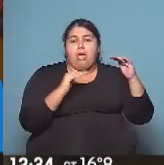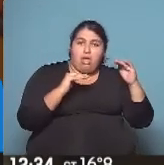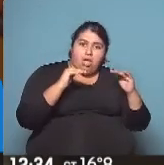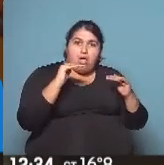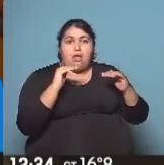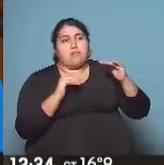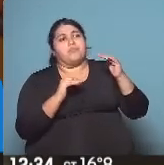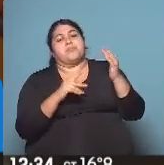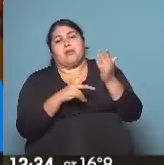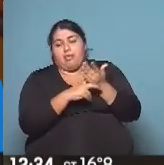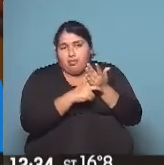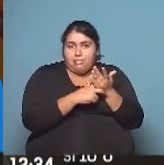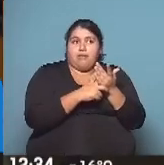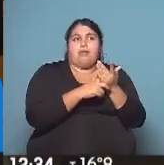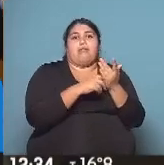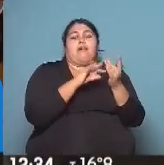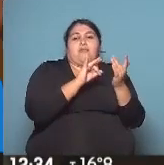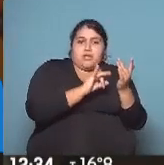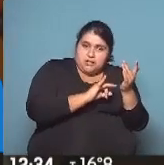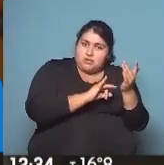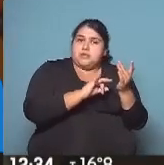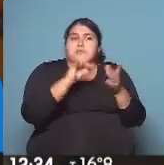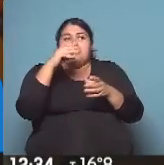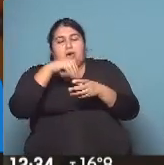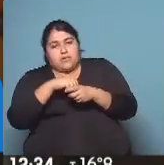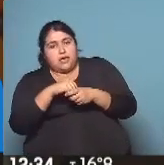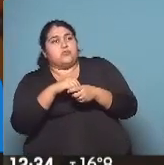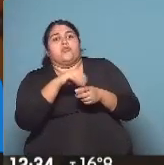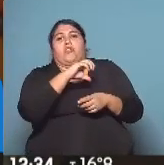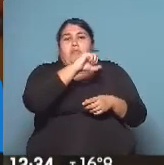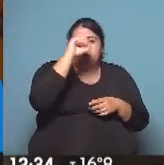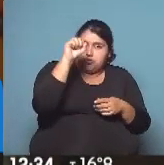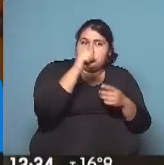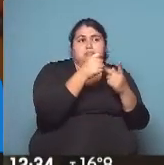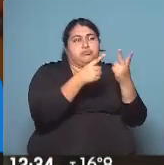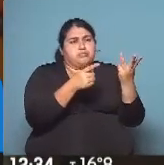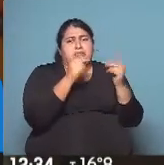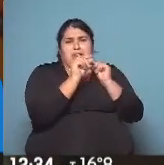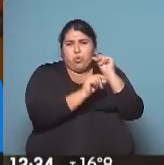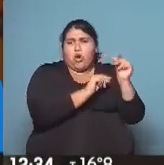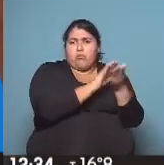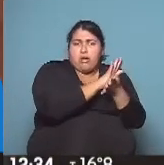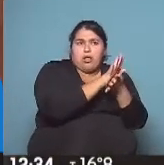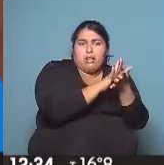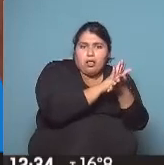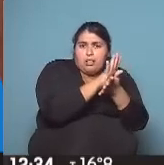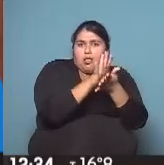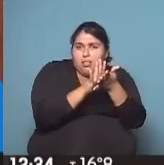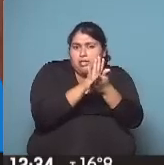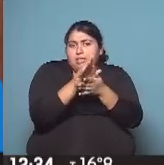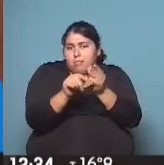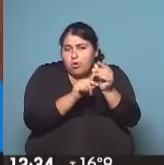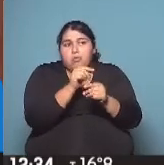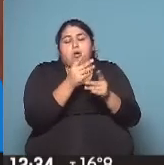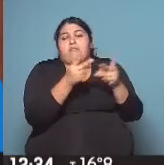déficit fiscal, inflación, el déficit externo. Muchos se han tratado de ir corrigiendo, mm, todavía no se ha terminado, pero sin dudas todavía